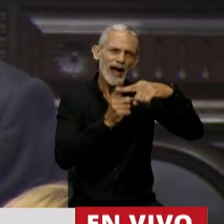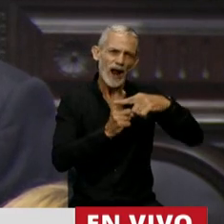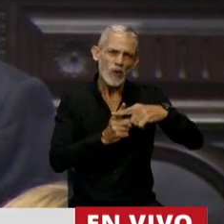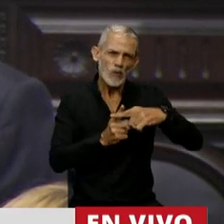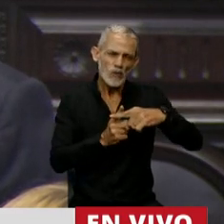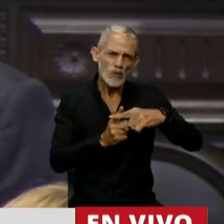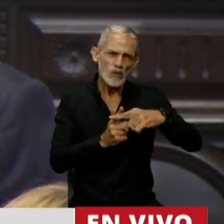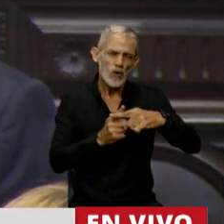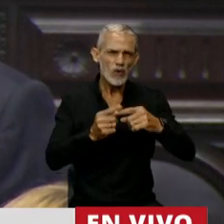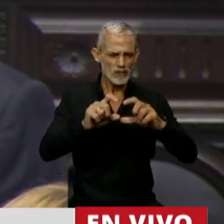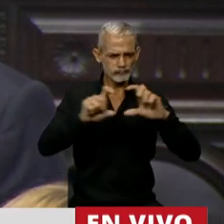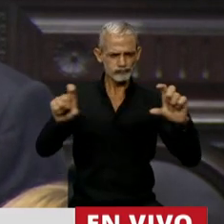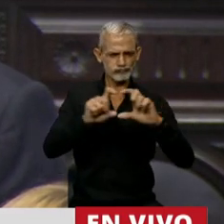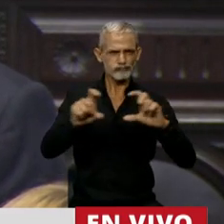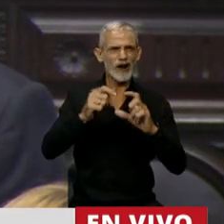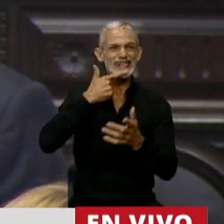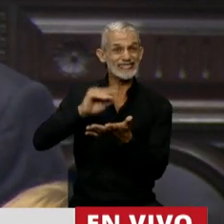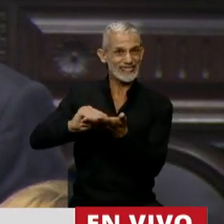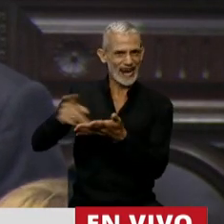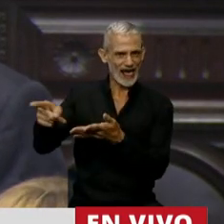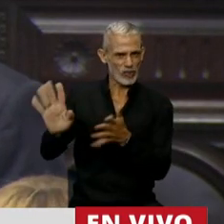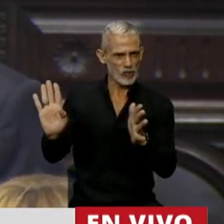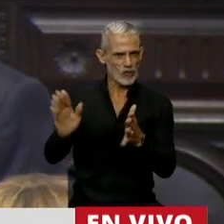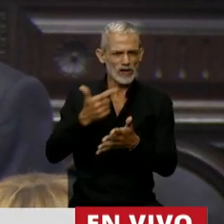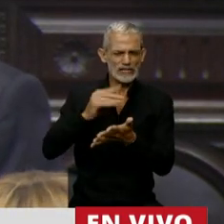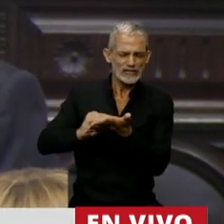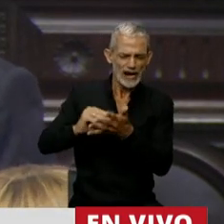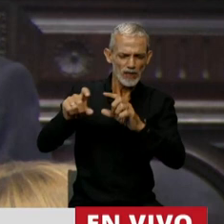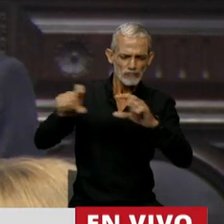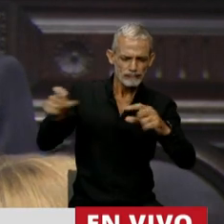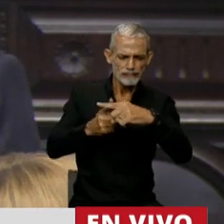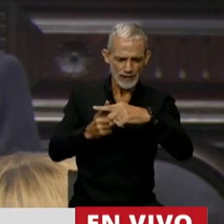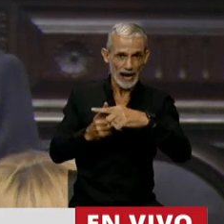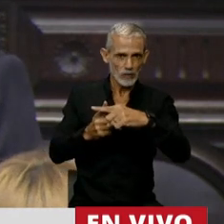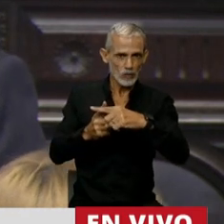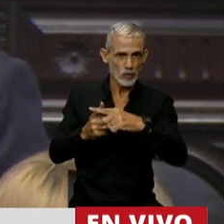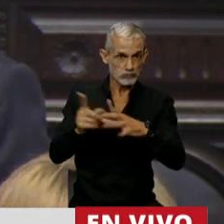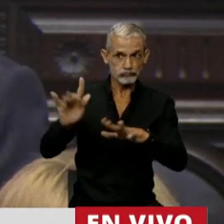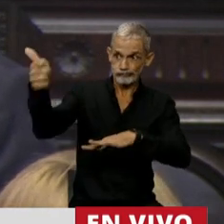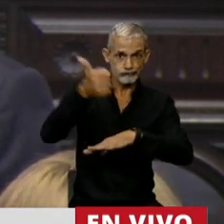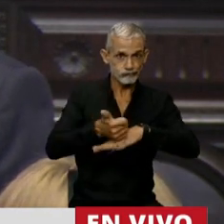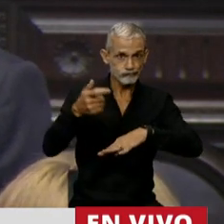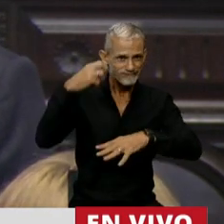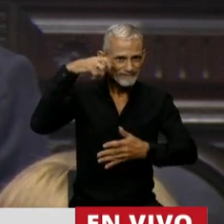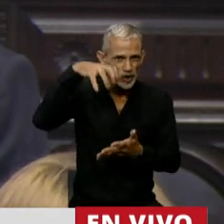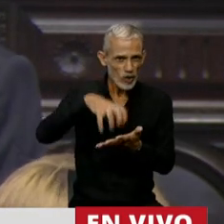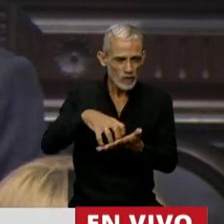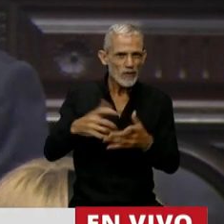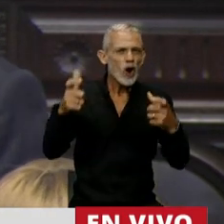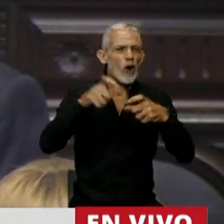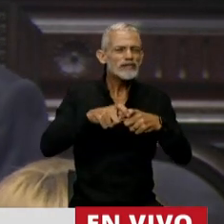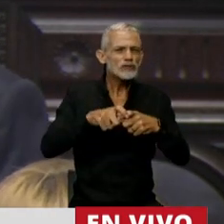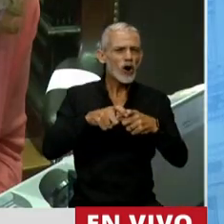hizo de la fórmula en el Senado. Vinieron acá a esta